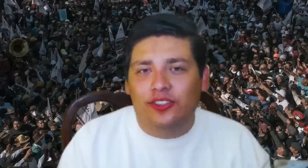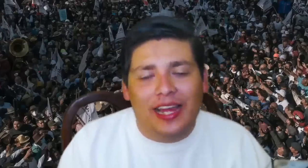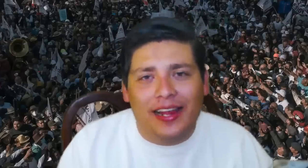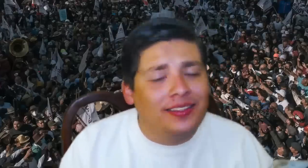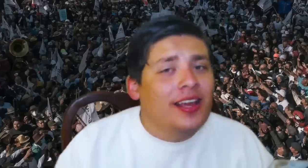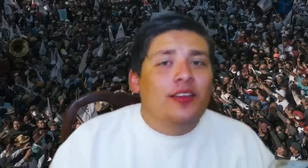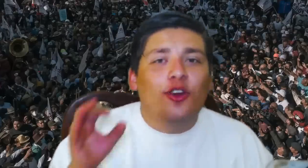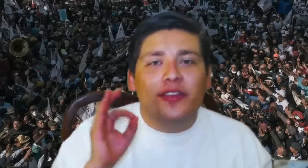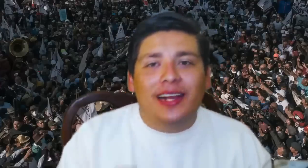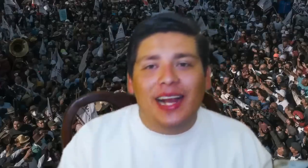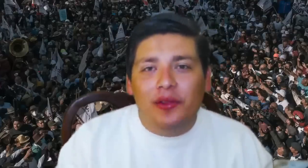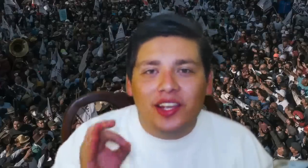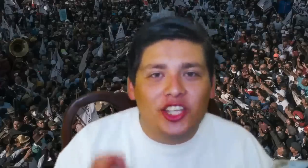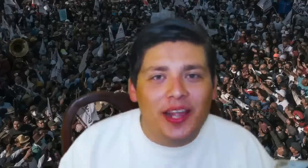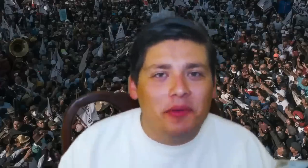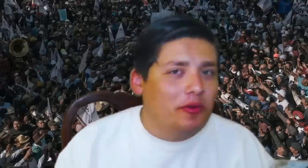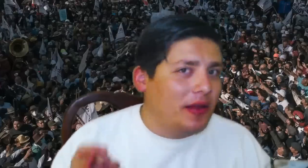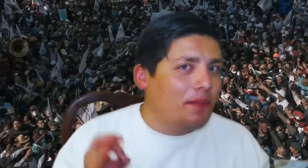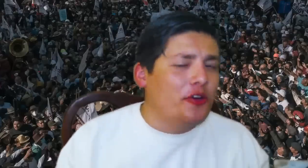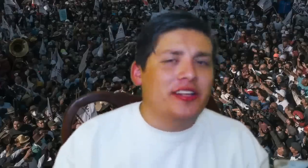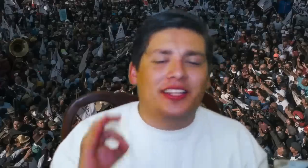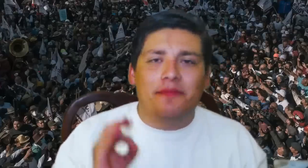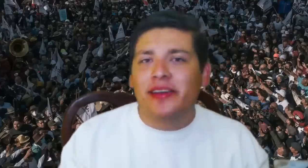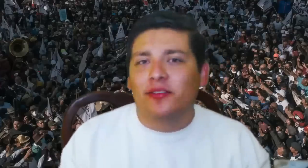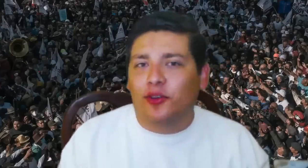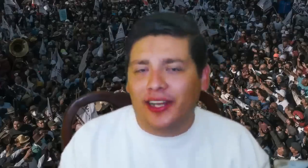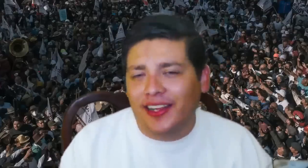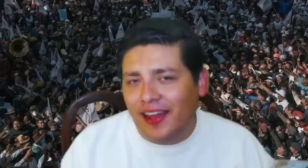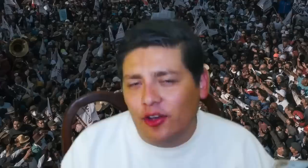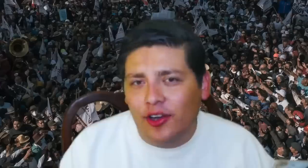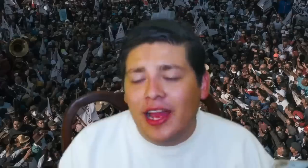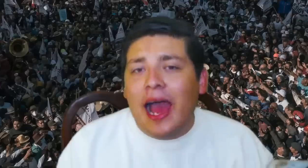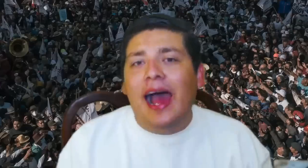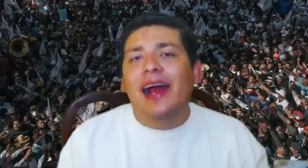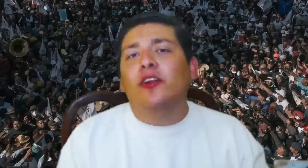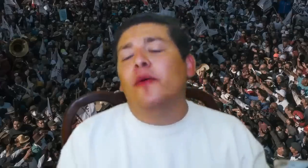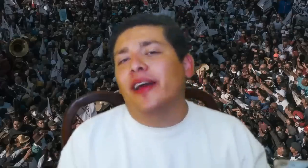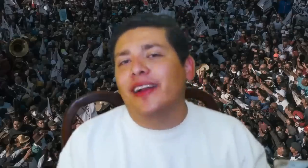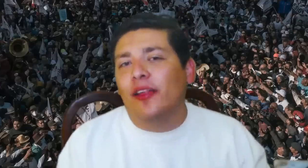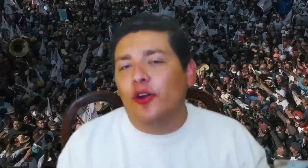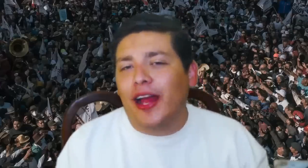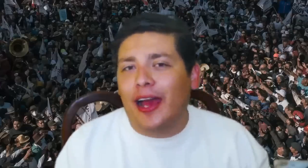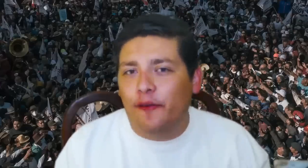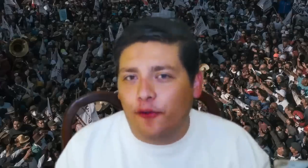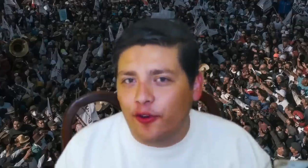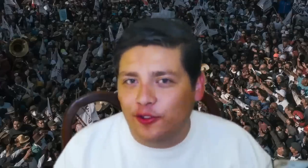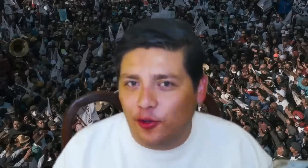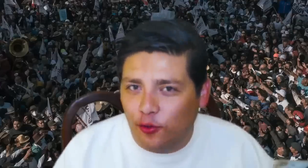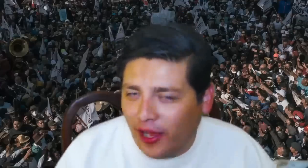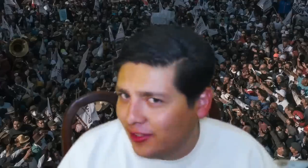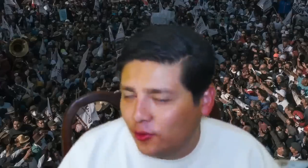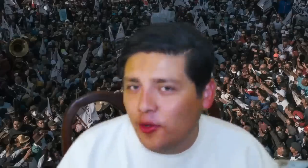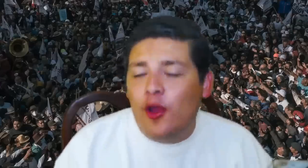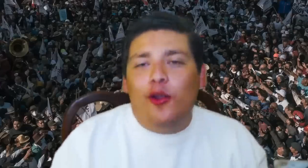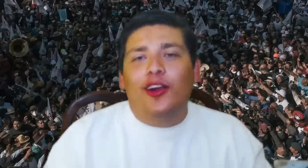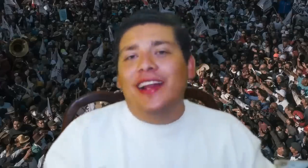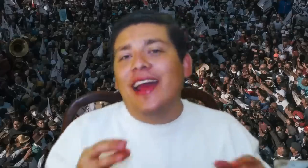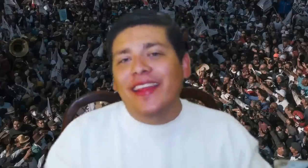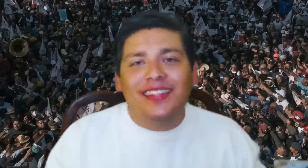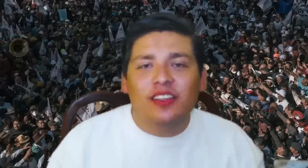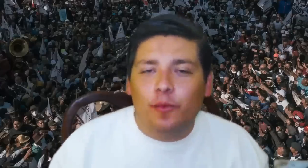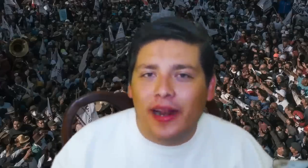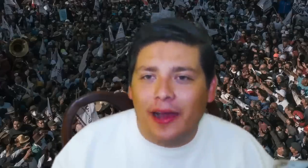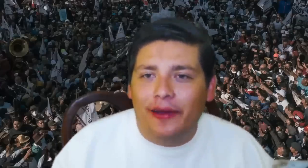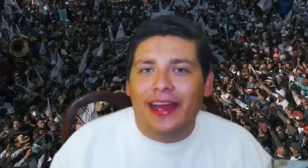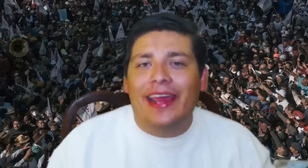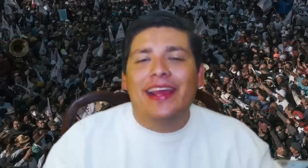redes sociales donde Claudia Sheinbaum le pone tremendo regañadón al gobernador Alfonso Durazo. Lo que nadie